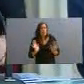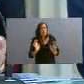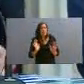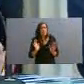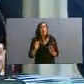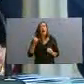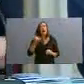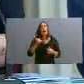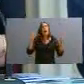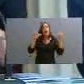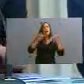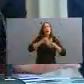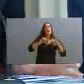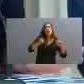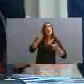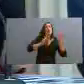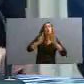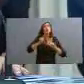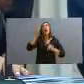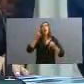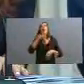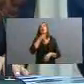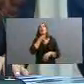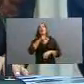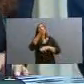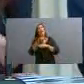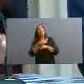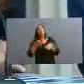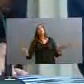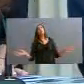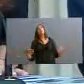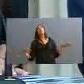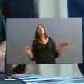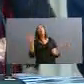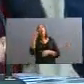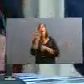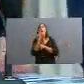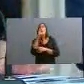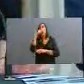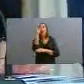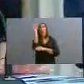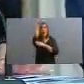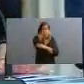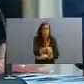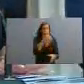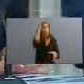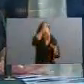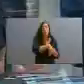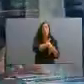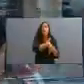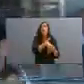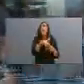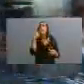manipulación mediática y un hacer la plancha de otros y meter la cabeza con la avestruz para que no se den cuenta, que también